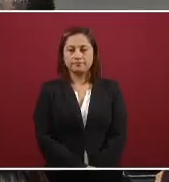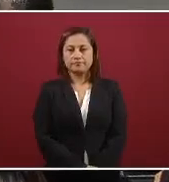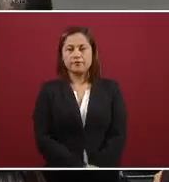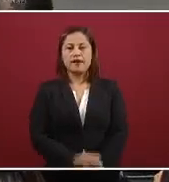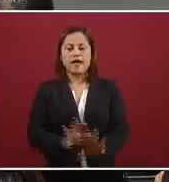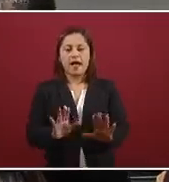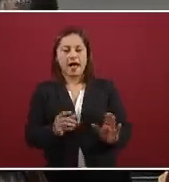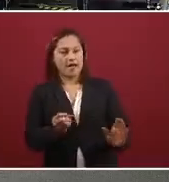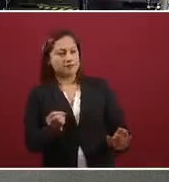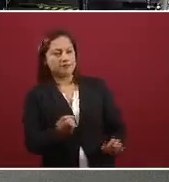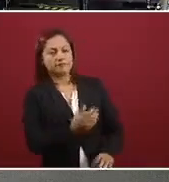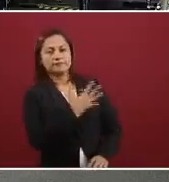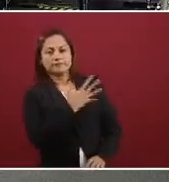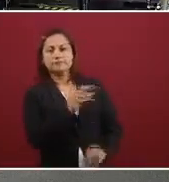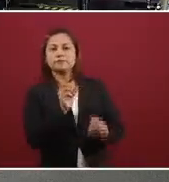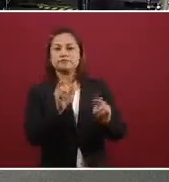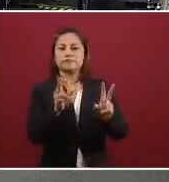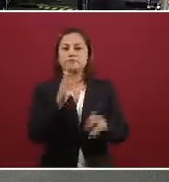bien. Sí.